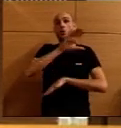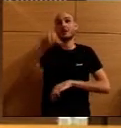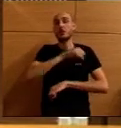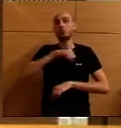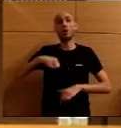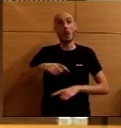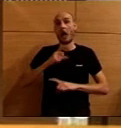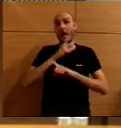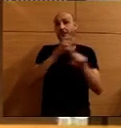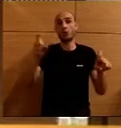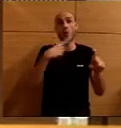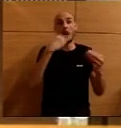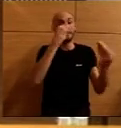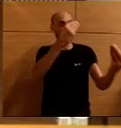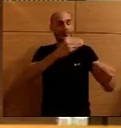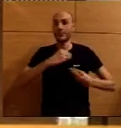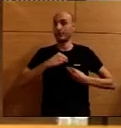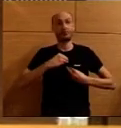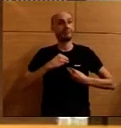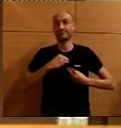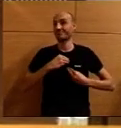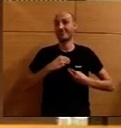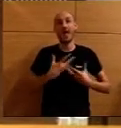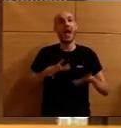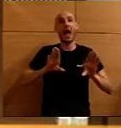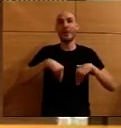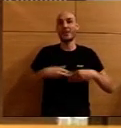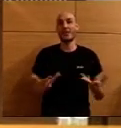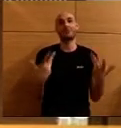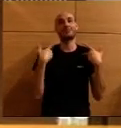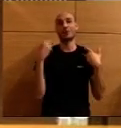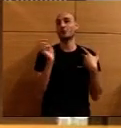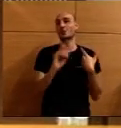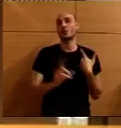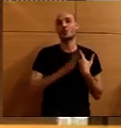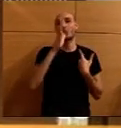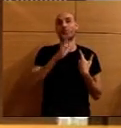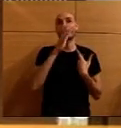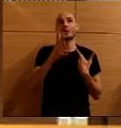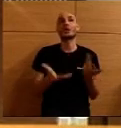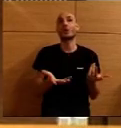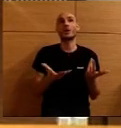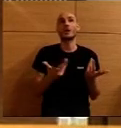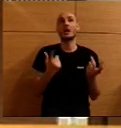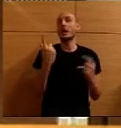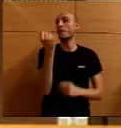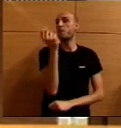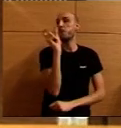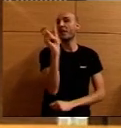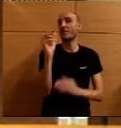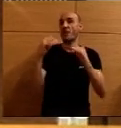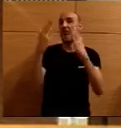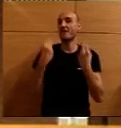nos transfieran, no las vamos a poner en marcha, porque no estamos de acuerdo con regular el precio de la